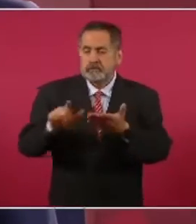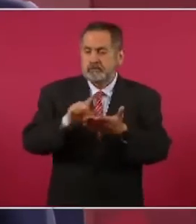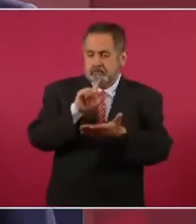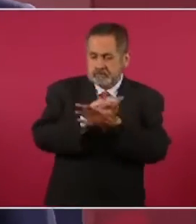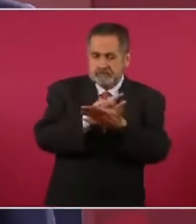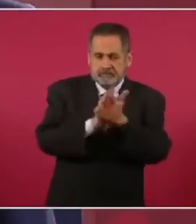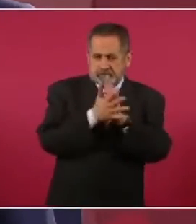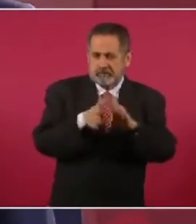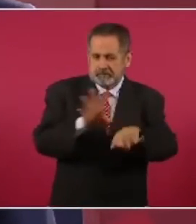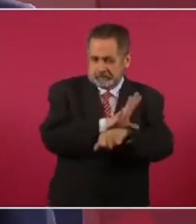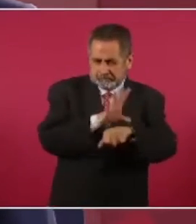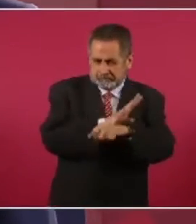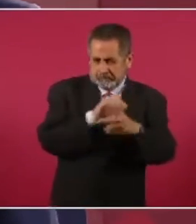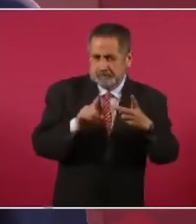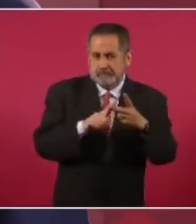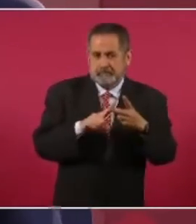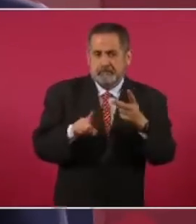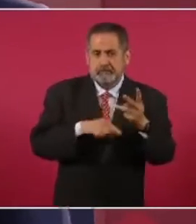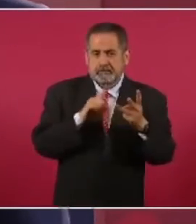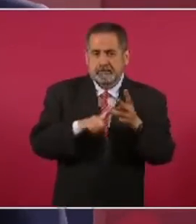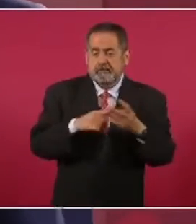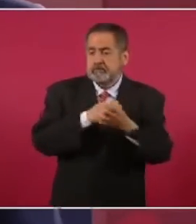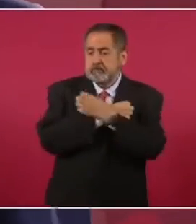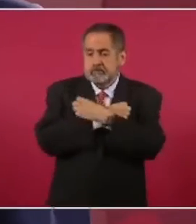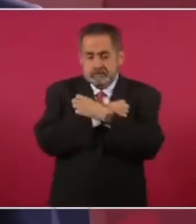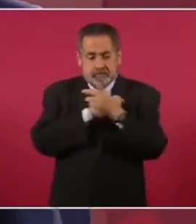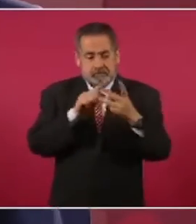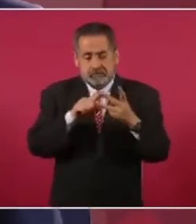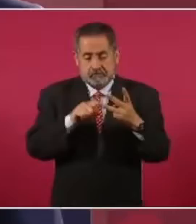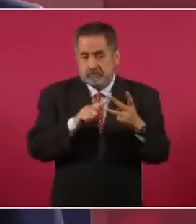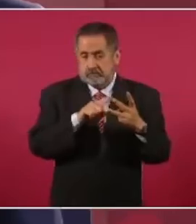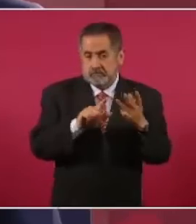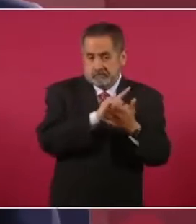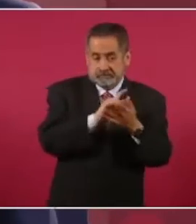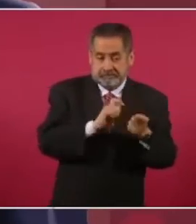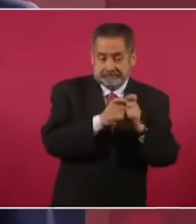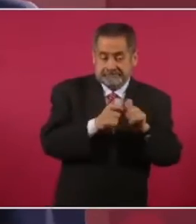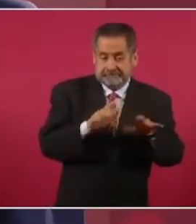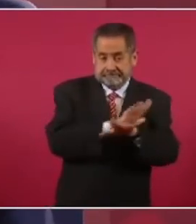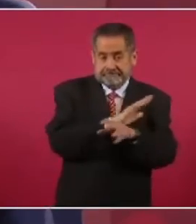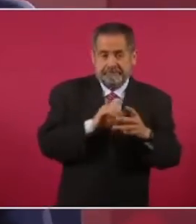energética y la educativa